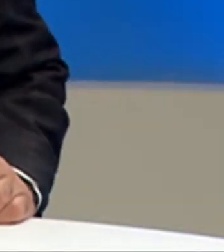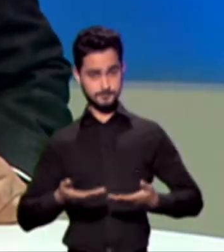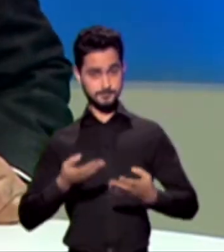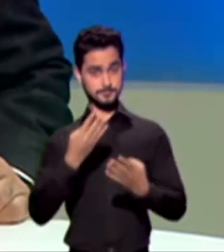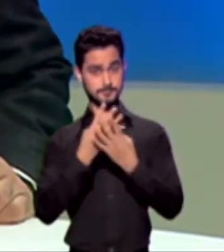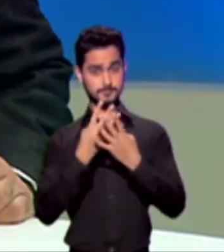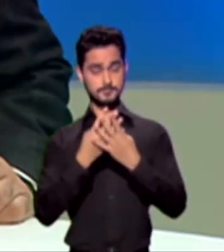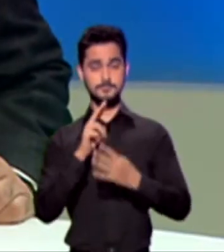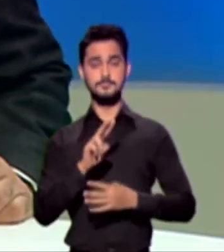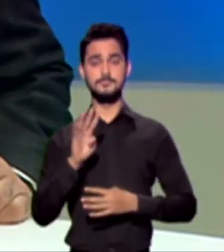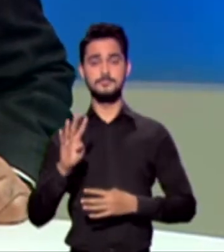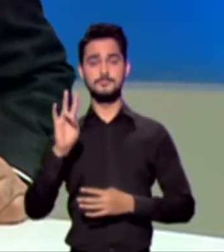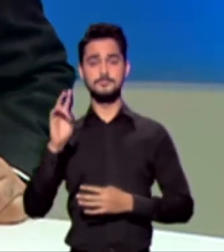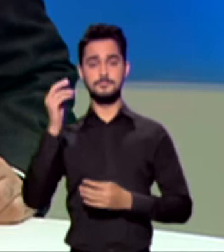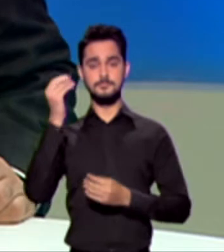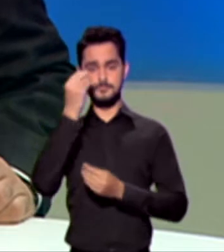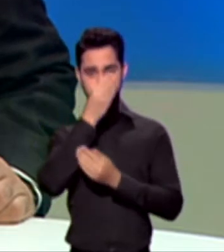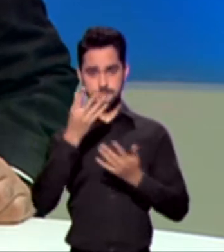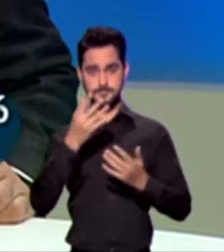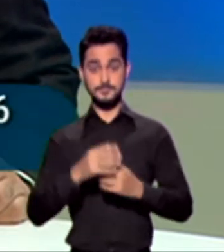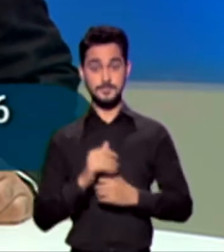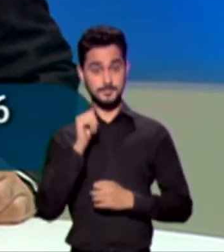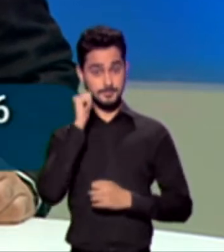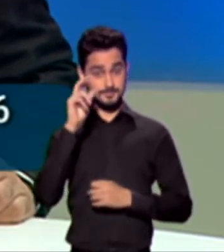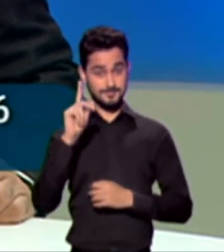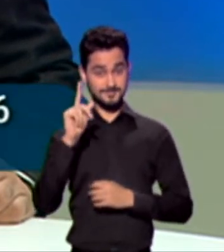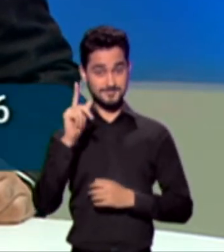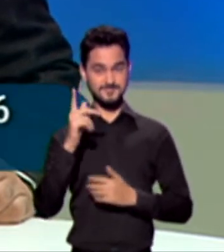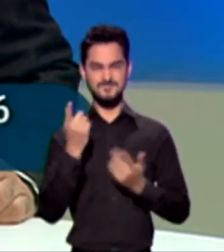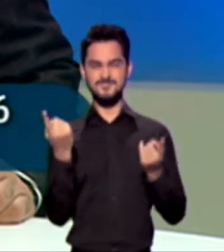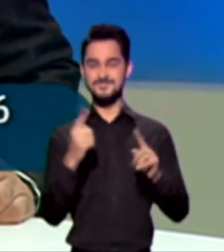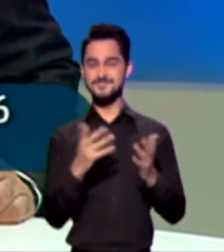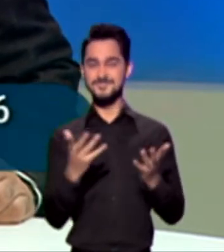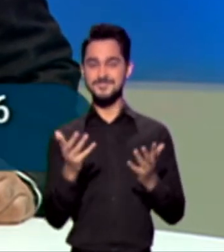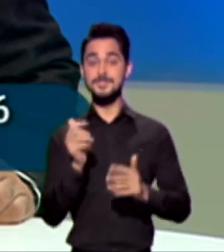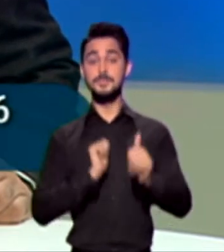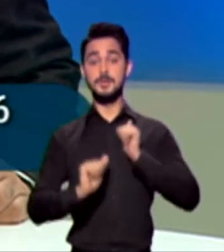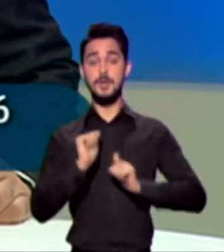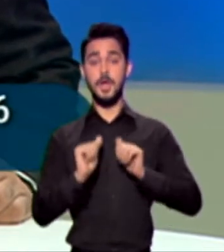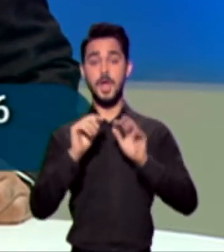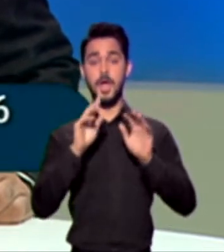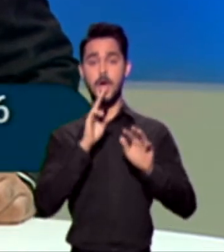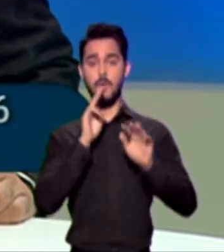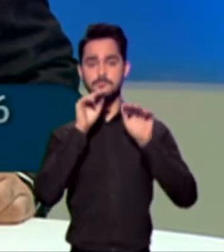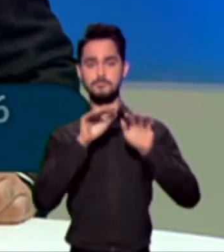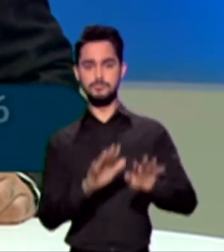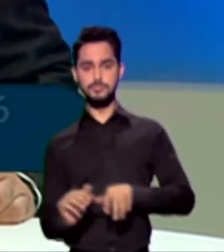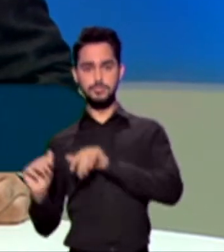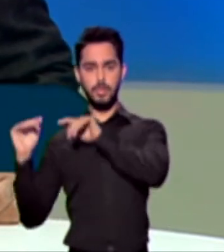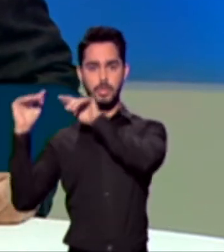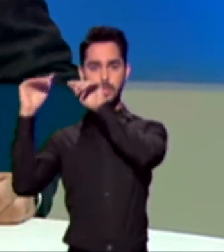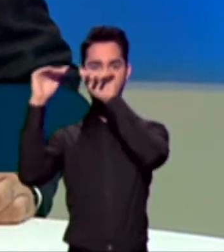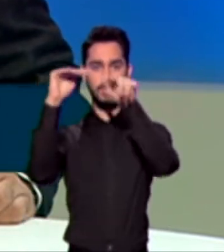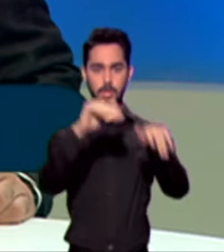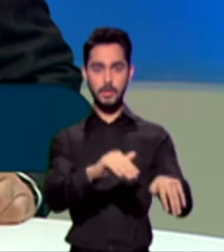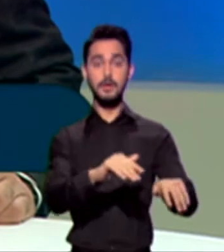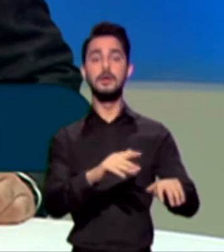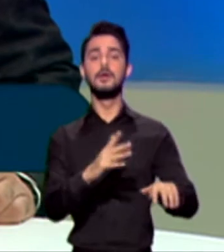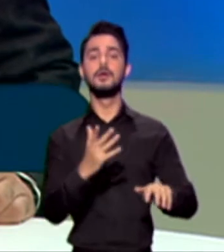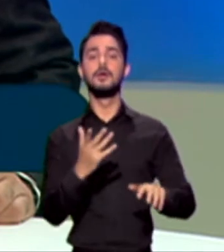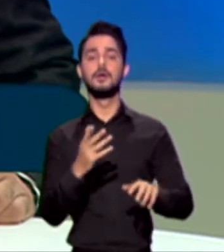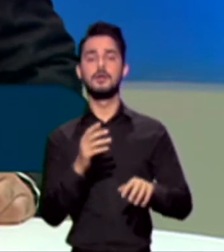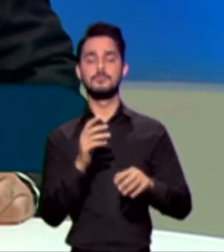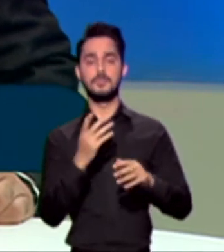Bienvenidos a Noticias 24/7. Mañana jueves se estará llevando a cabo el simulacro tsunami en la que agencias estatales y federales